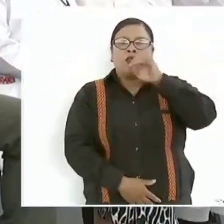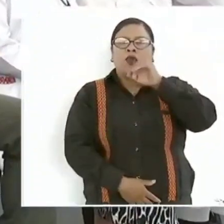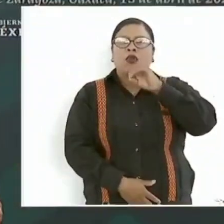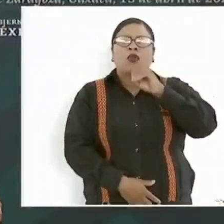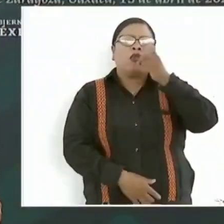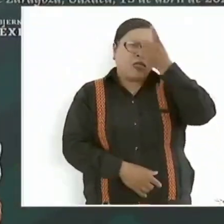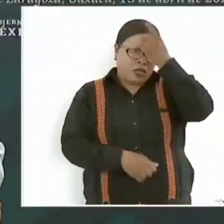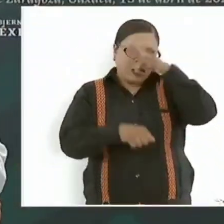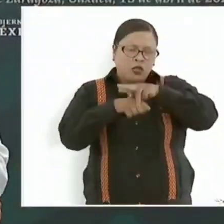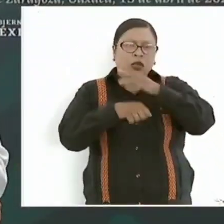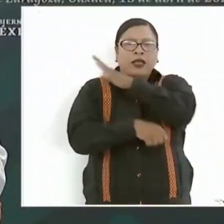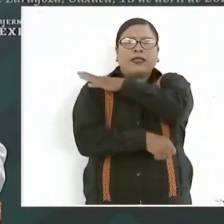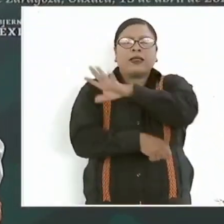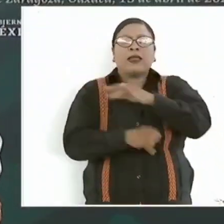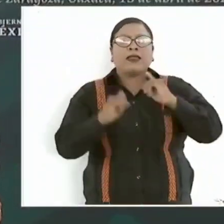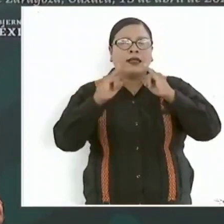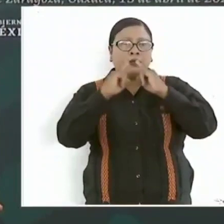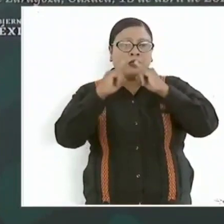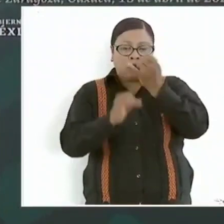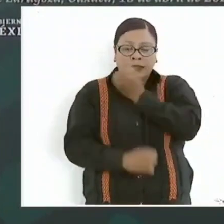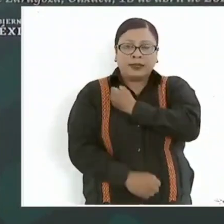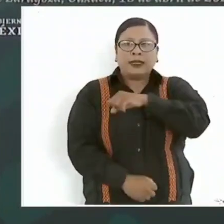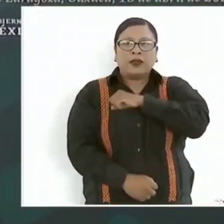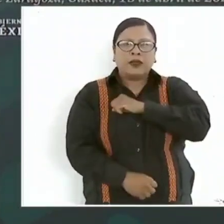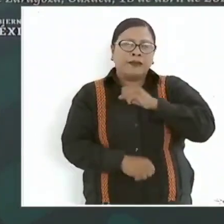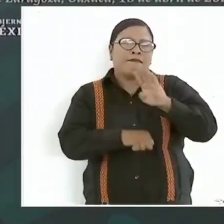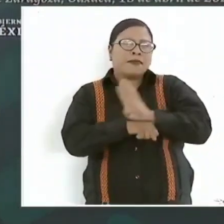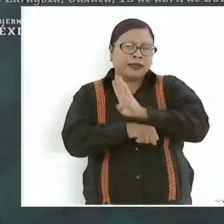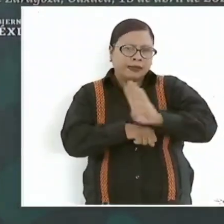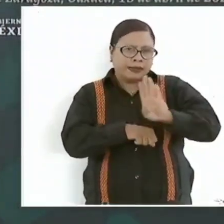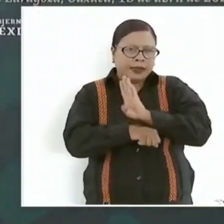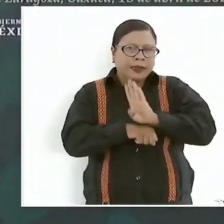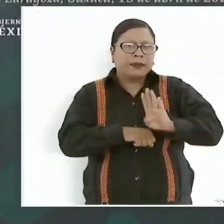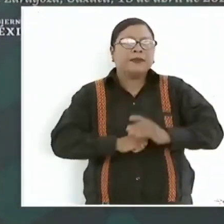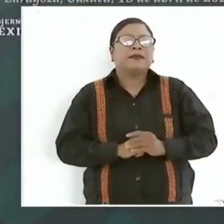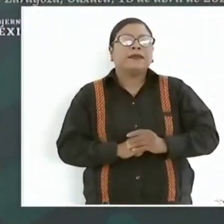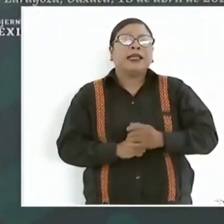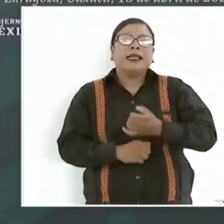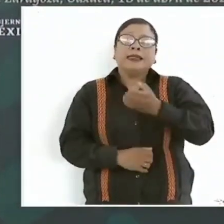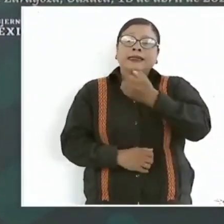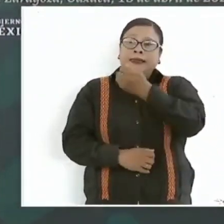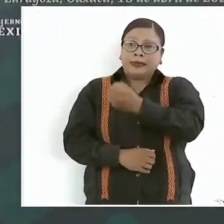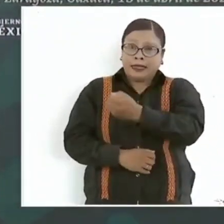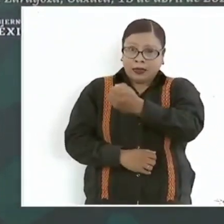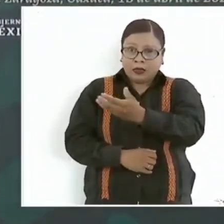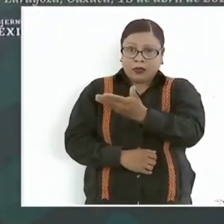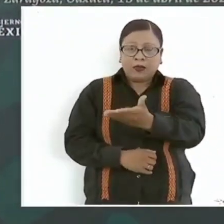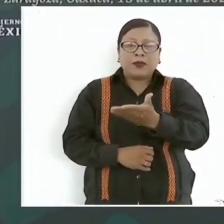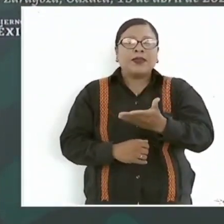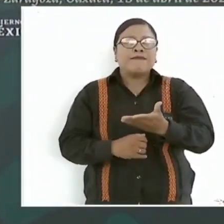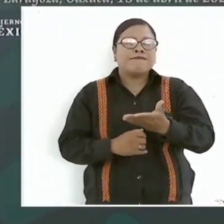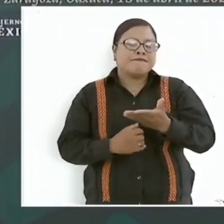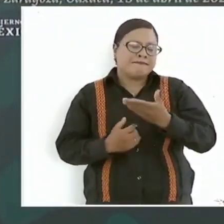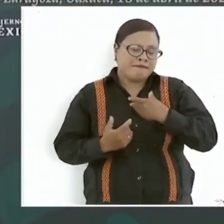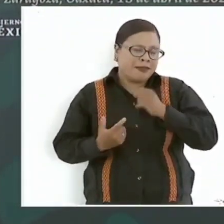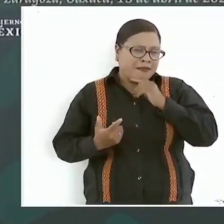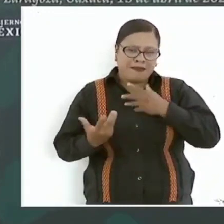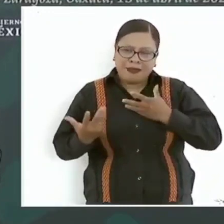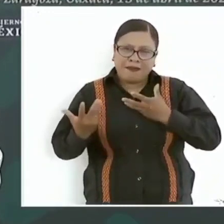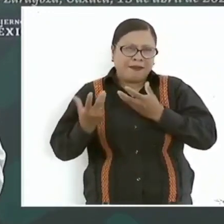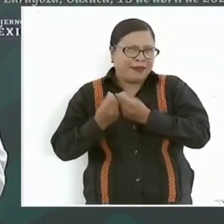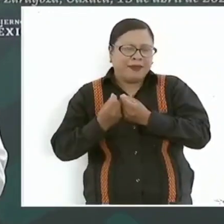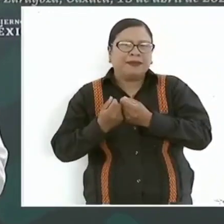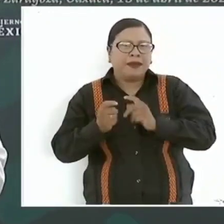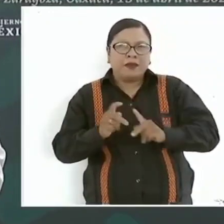director general del Instituto de Salud para el Bienestar. Saludo también a un paisano de nosotros, al